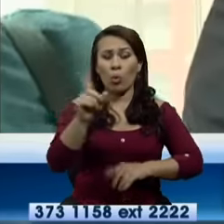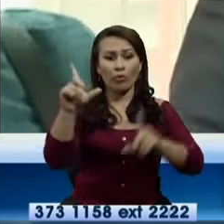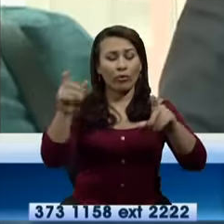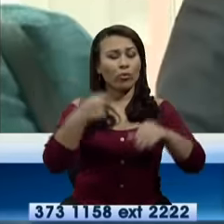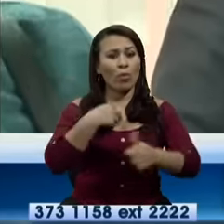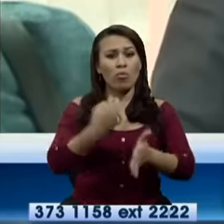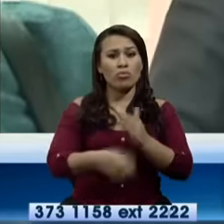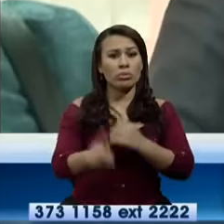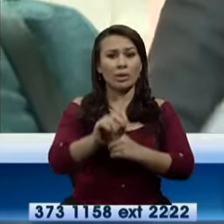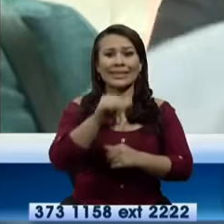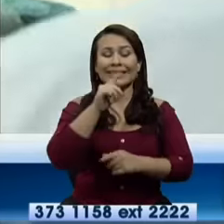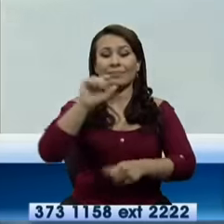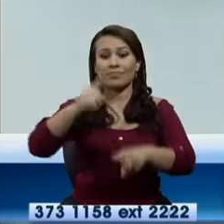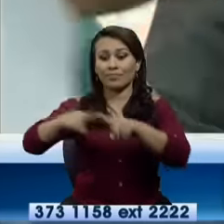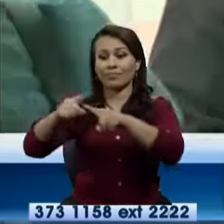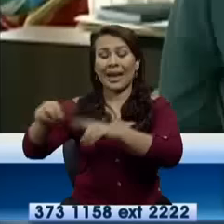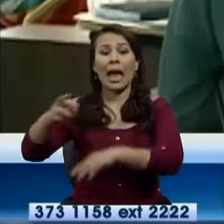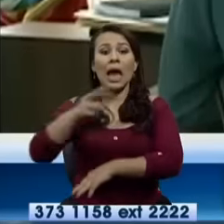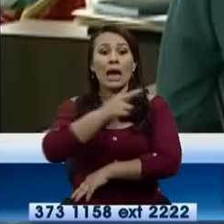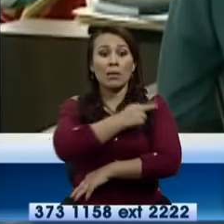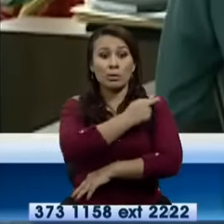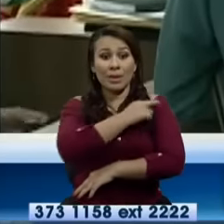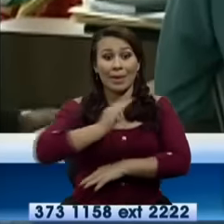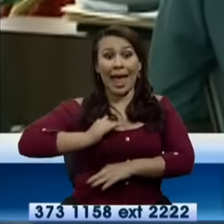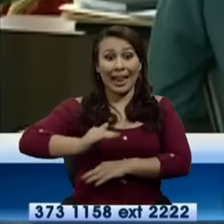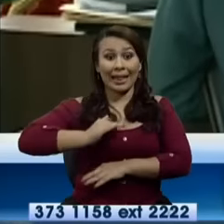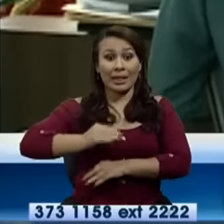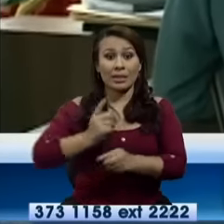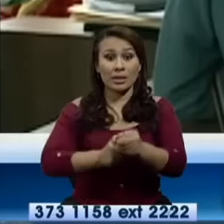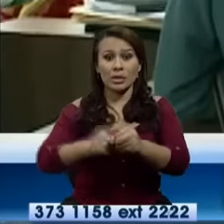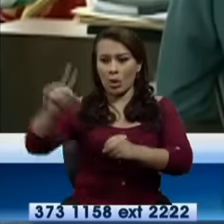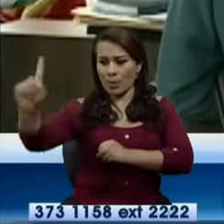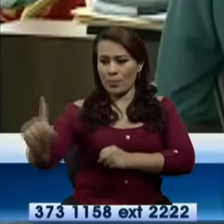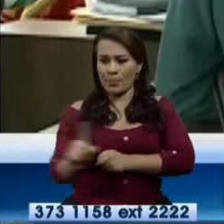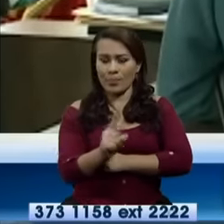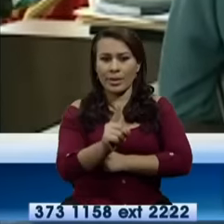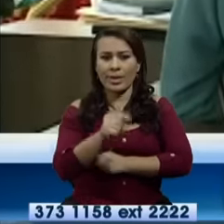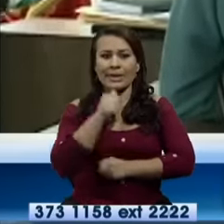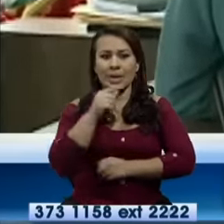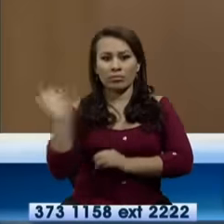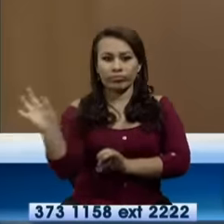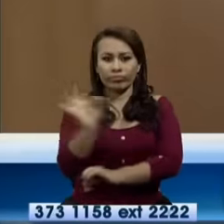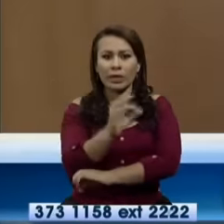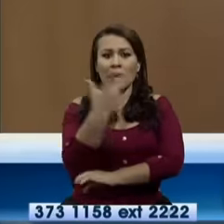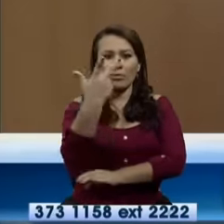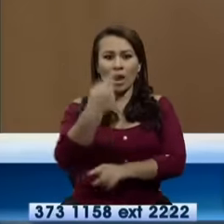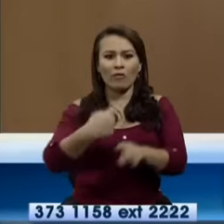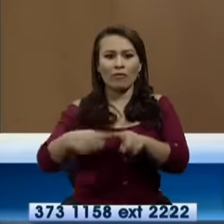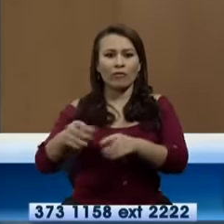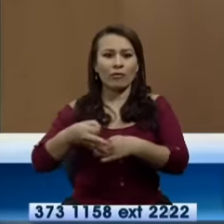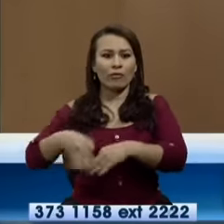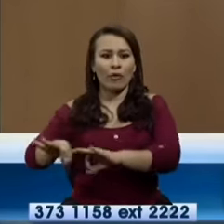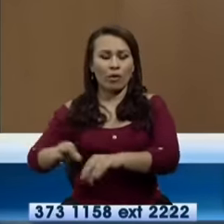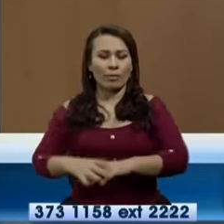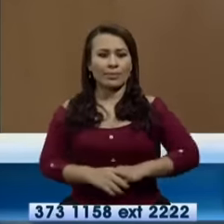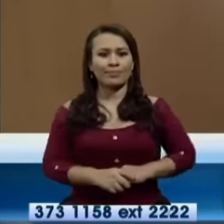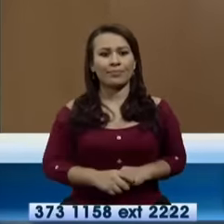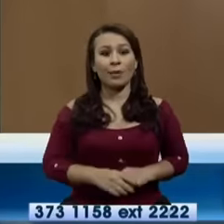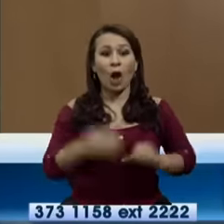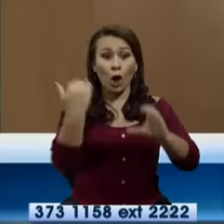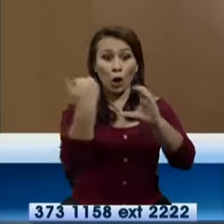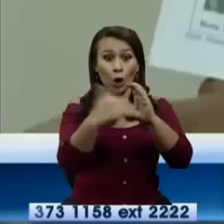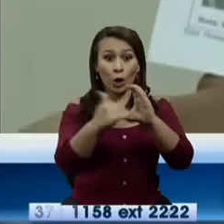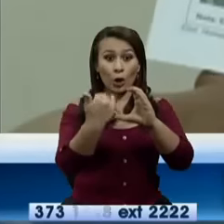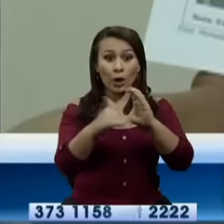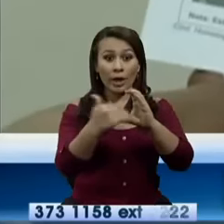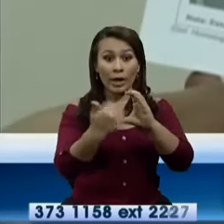de su parte el representante del alcalde de Quito quien estuvo presente en la diligencia argumentó que existen tres vías de notificación al conductor a través de correo